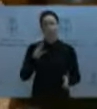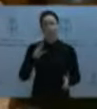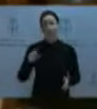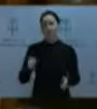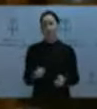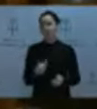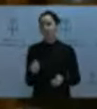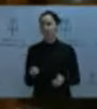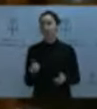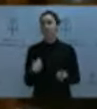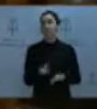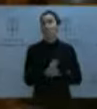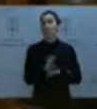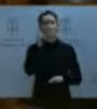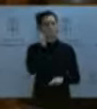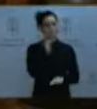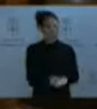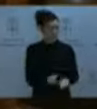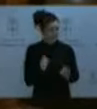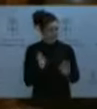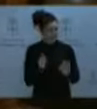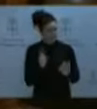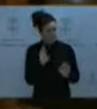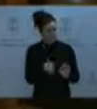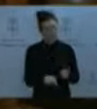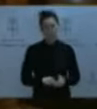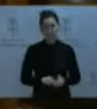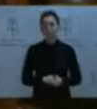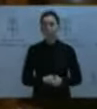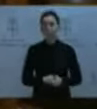efectivamente, la negociación de las cuotas pesqueras